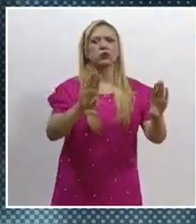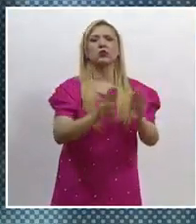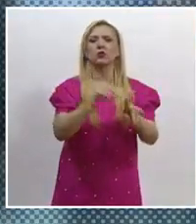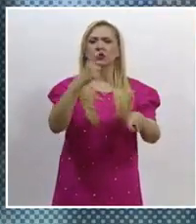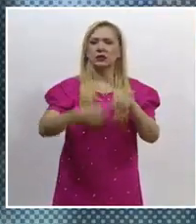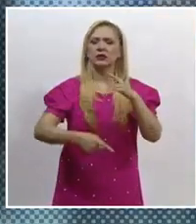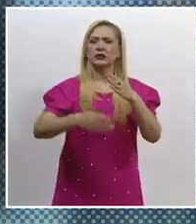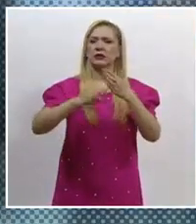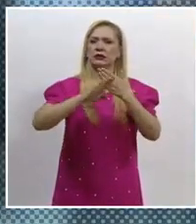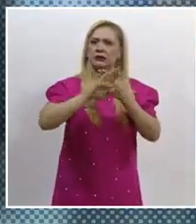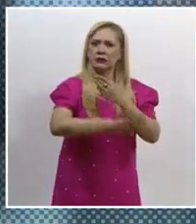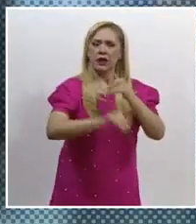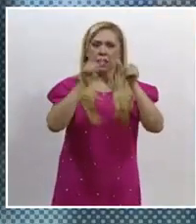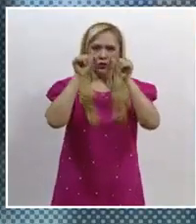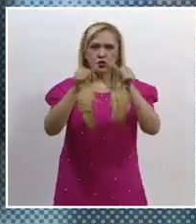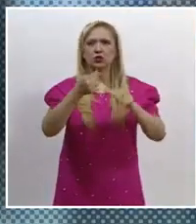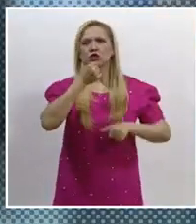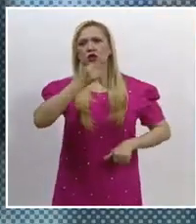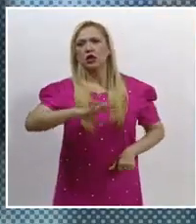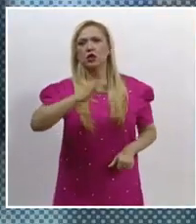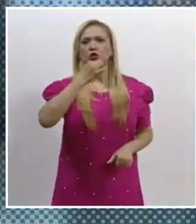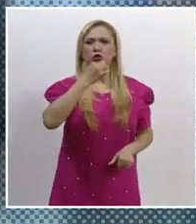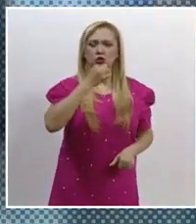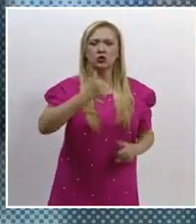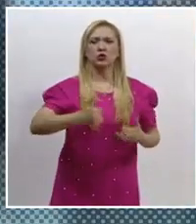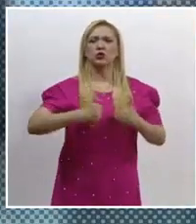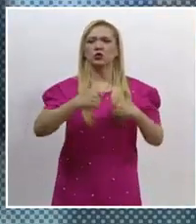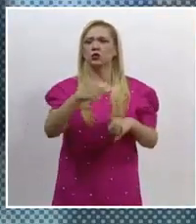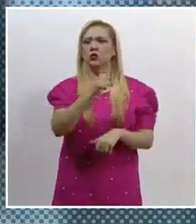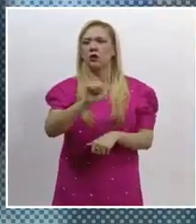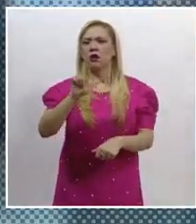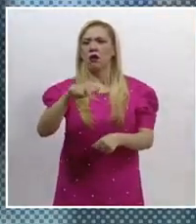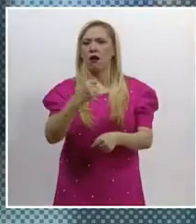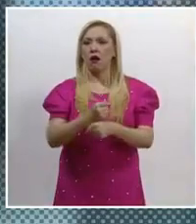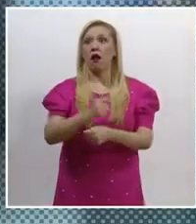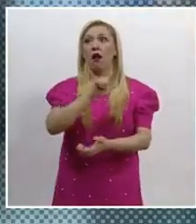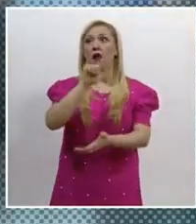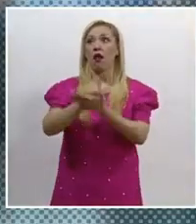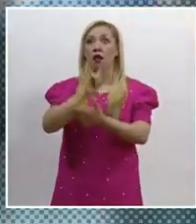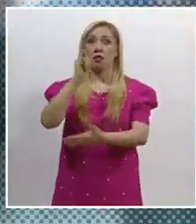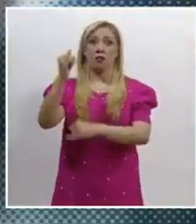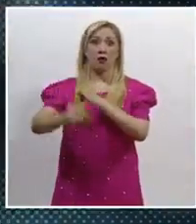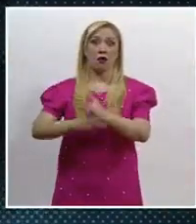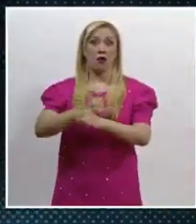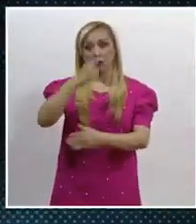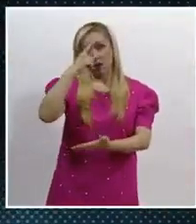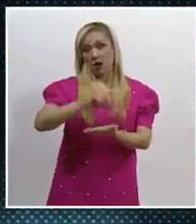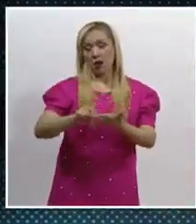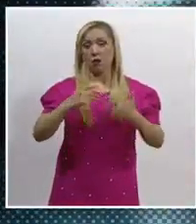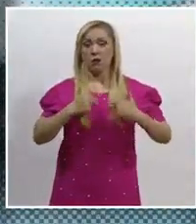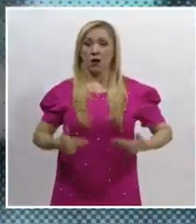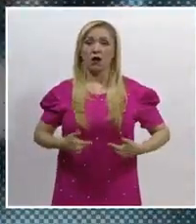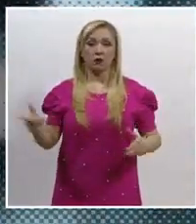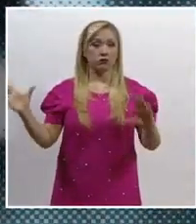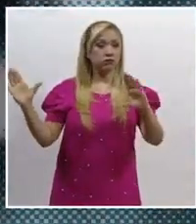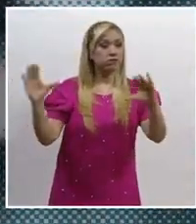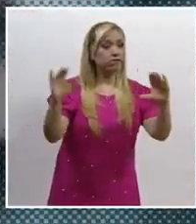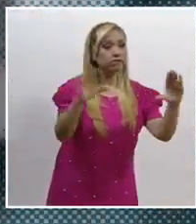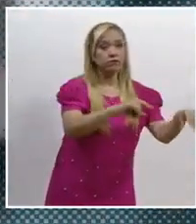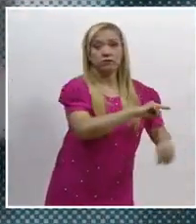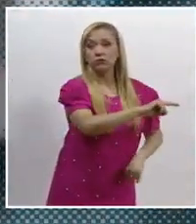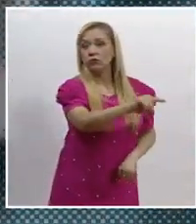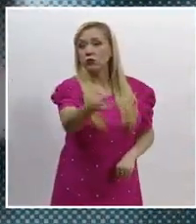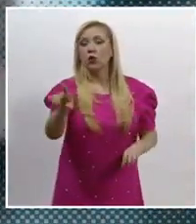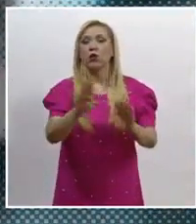delitos contra niñas, niños y adolescentes y en torno a los estándares internacionales de derechos humanos para capacitar a las y